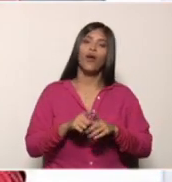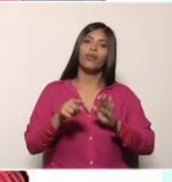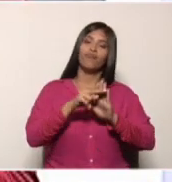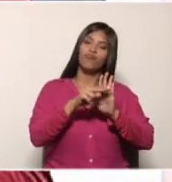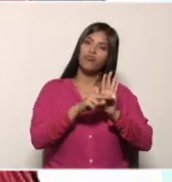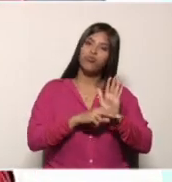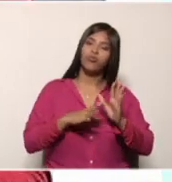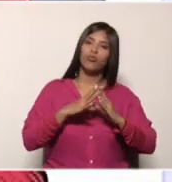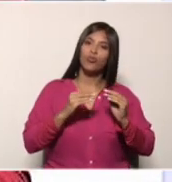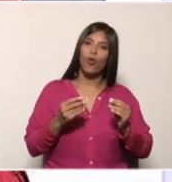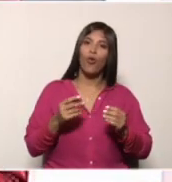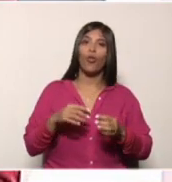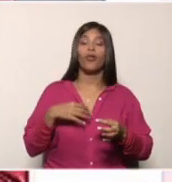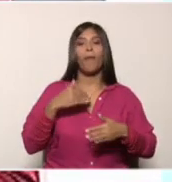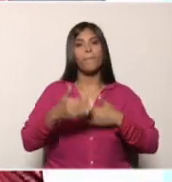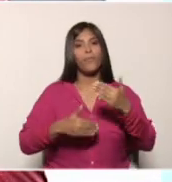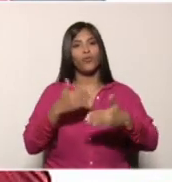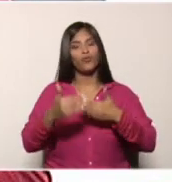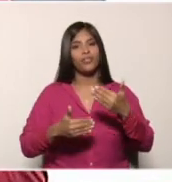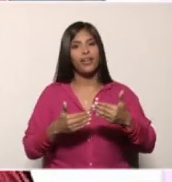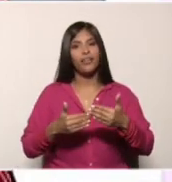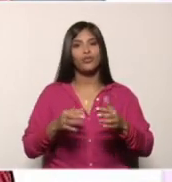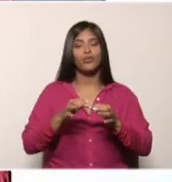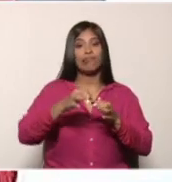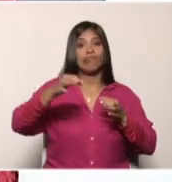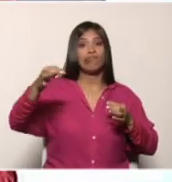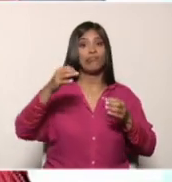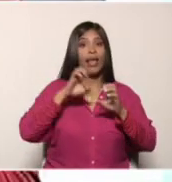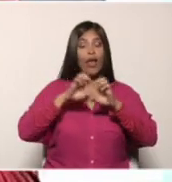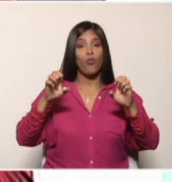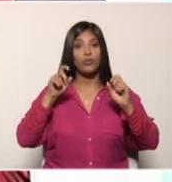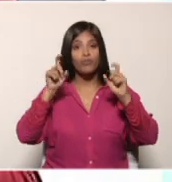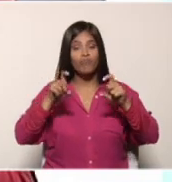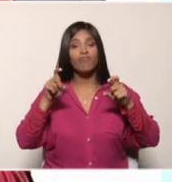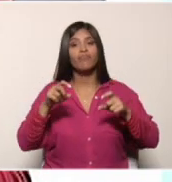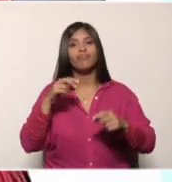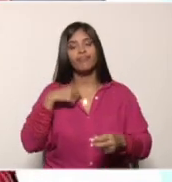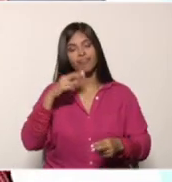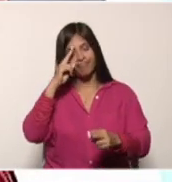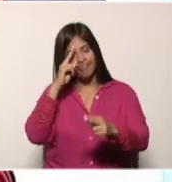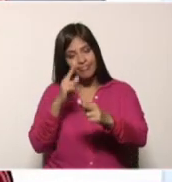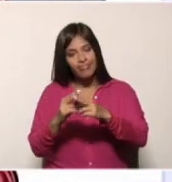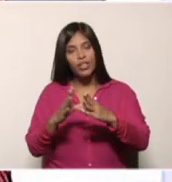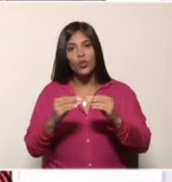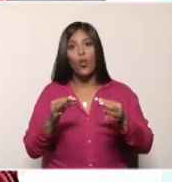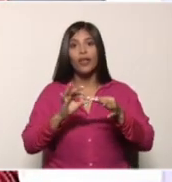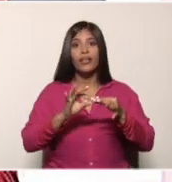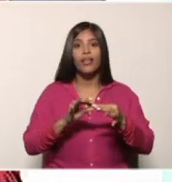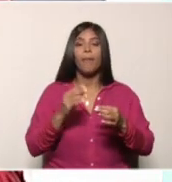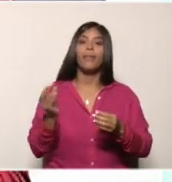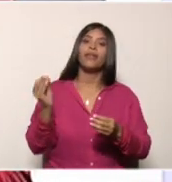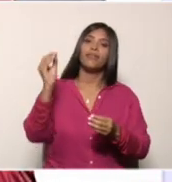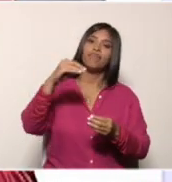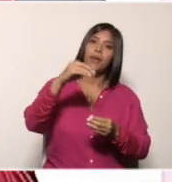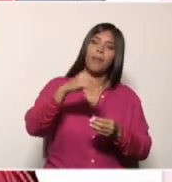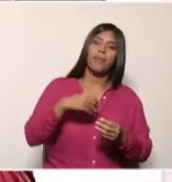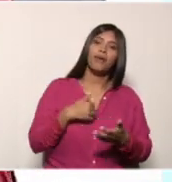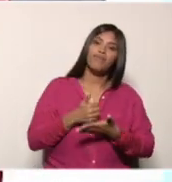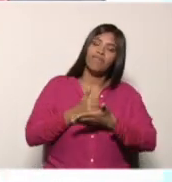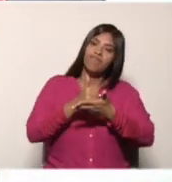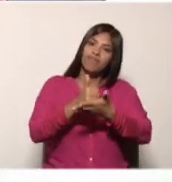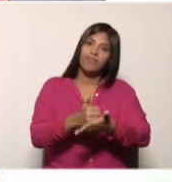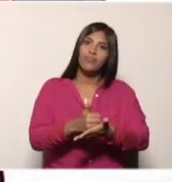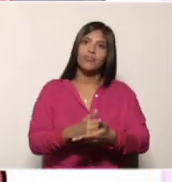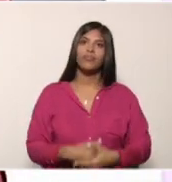de las cuales han formado parte durante todo este proceso de orientación a distancia y ese reconocimiento también que le hacemos a cada uno que ha hecho sus aportes allí